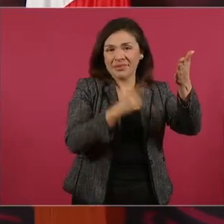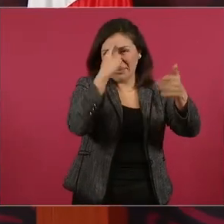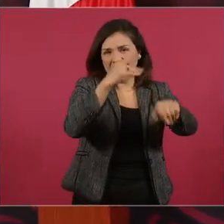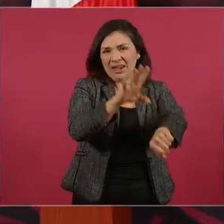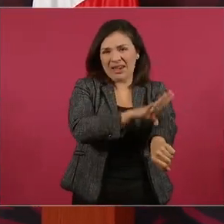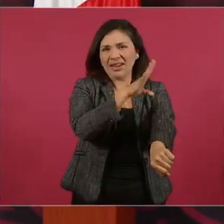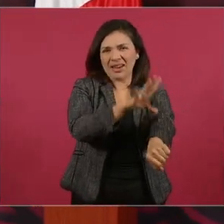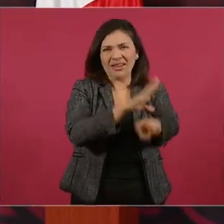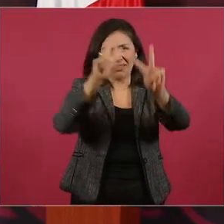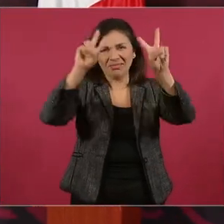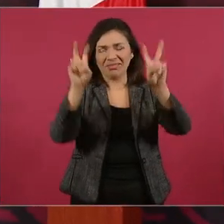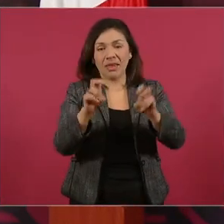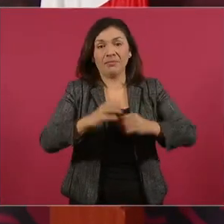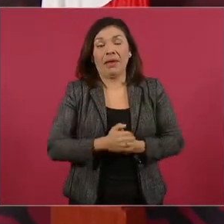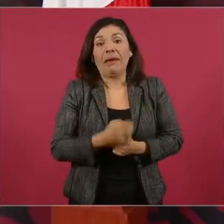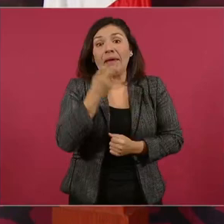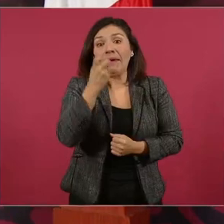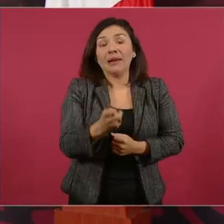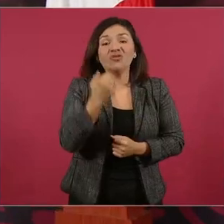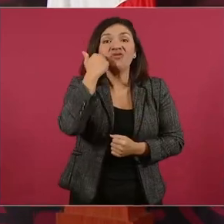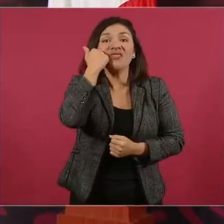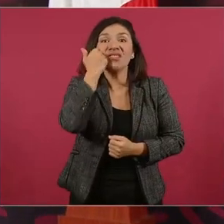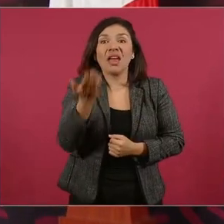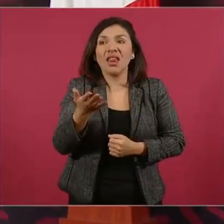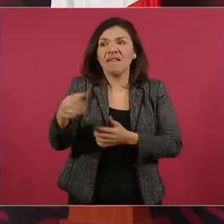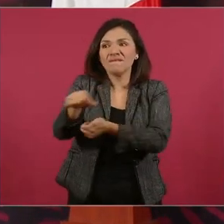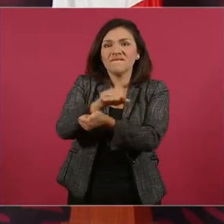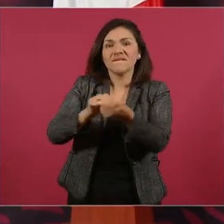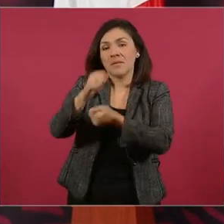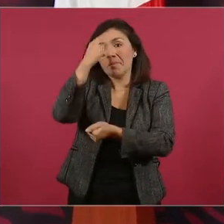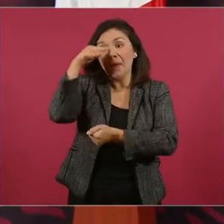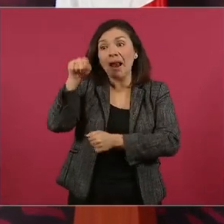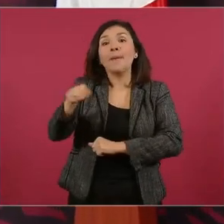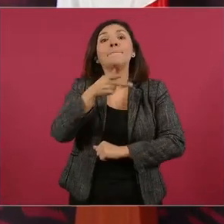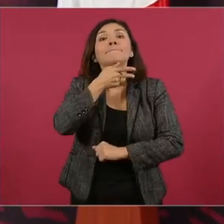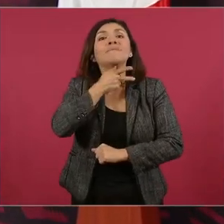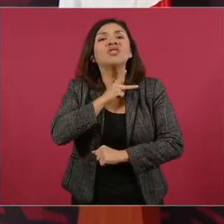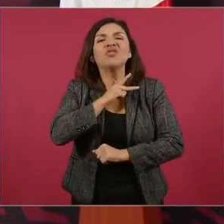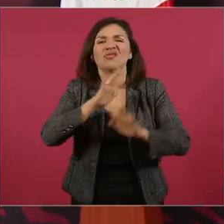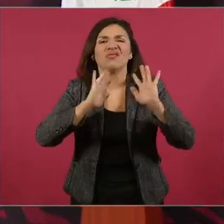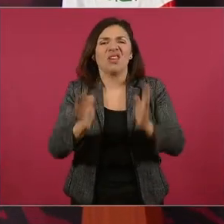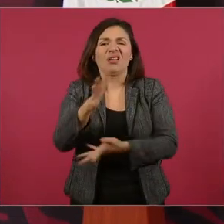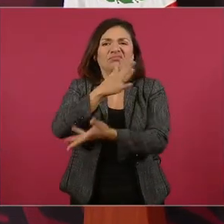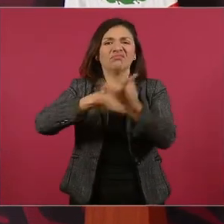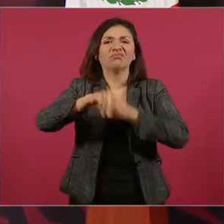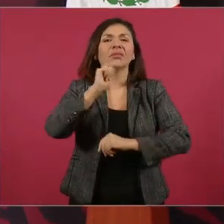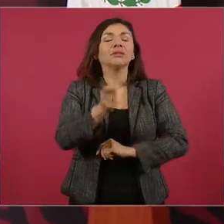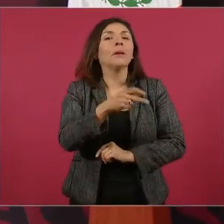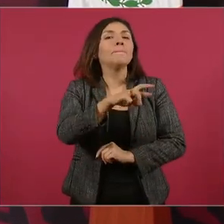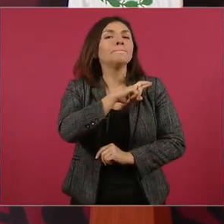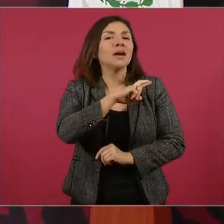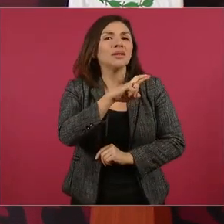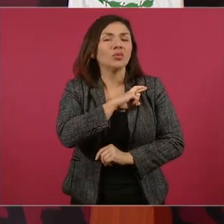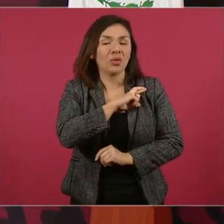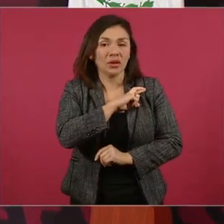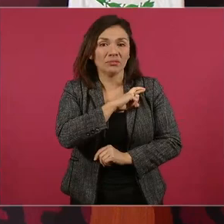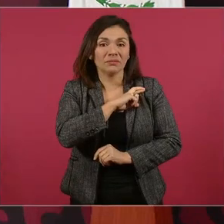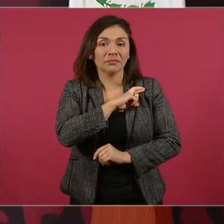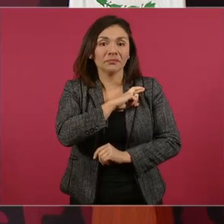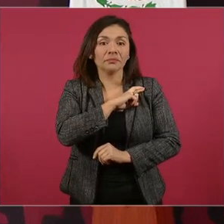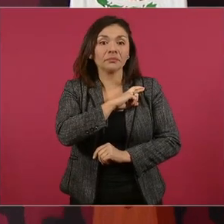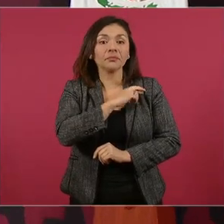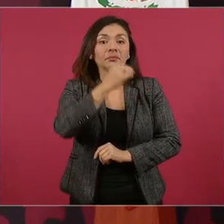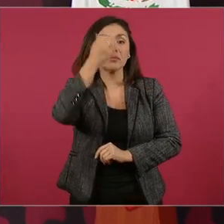energética, ese era el propósito, la privatización de Pemex.